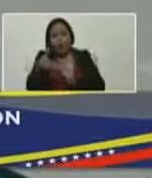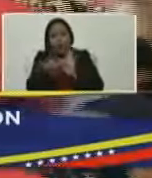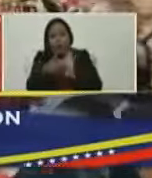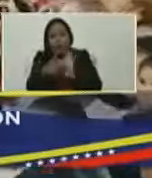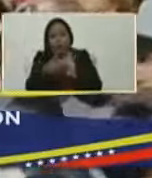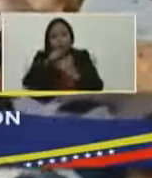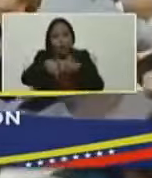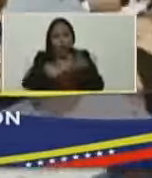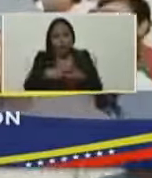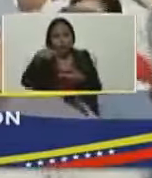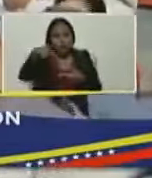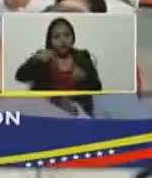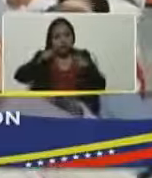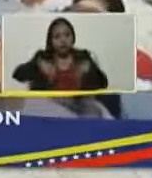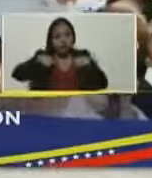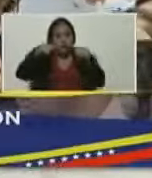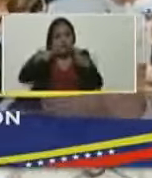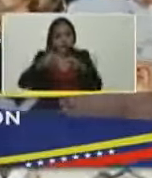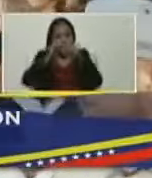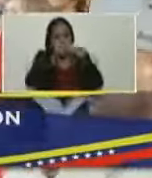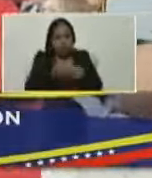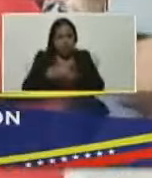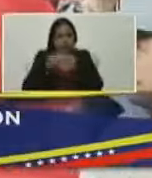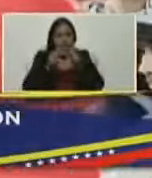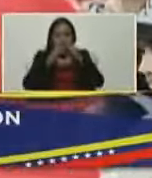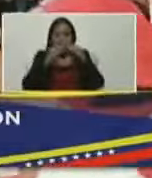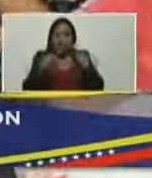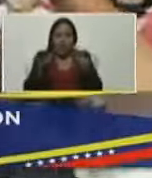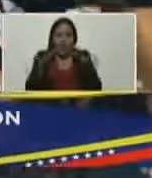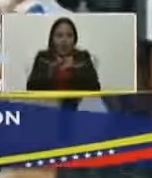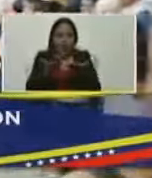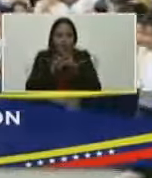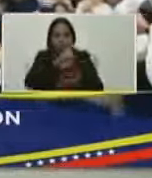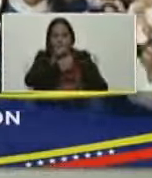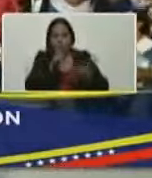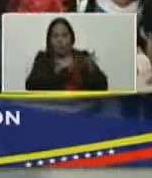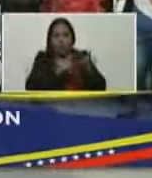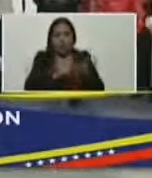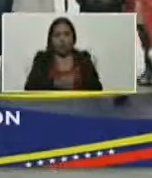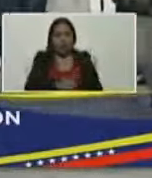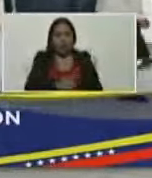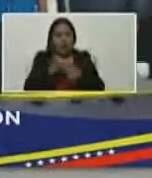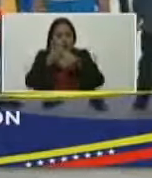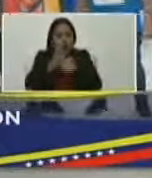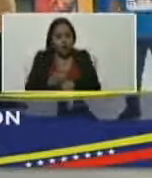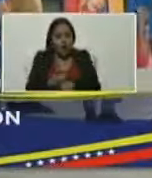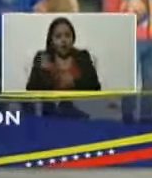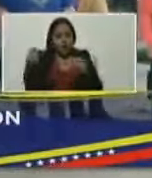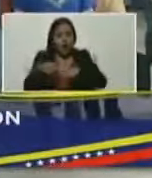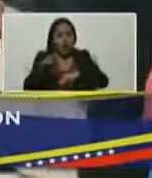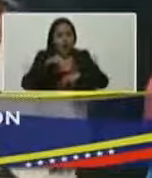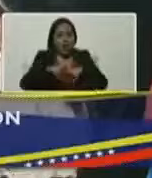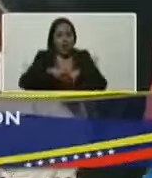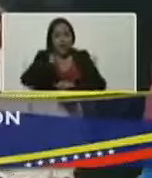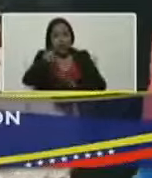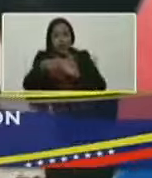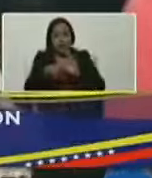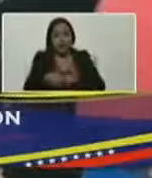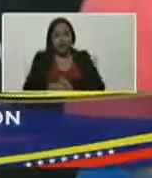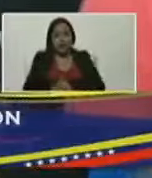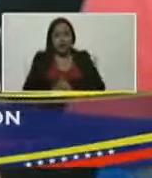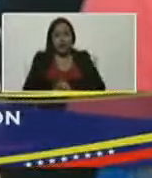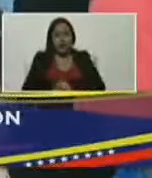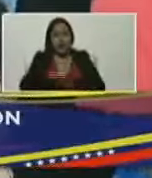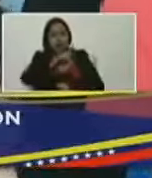este remodelamiento que se le hizo a toda la institución, tenemos esa proyección. Luis Beltrán